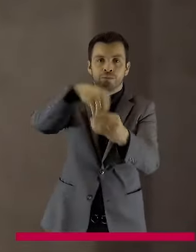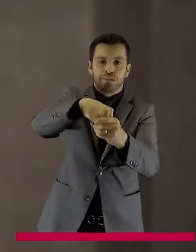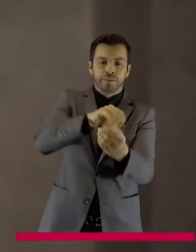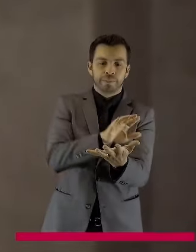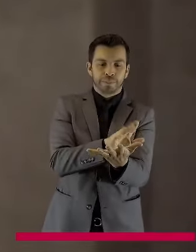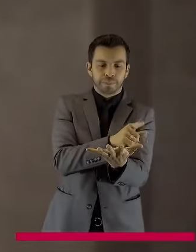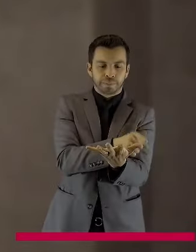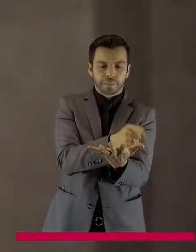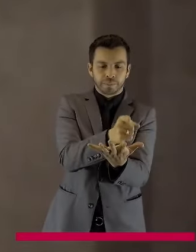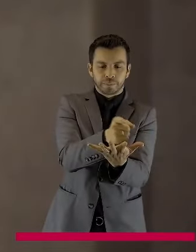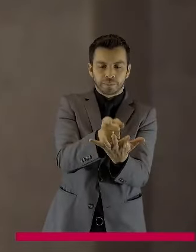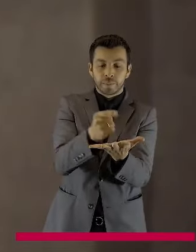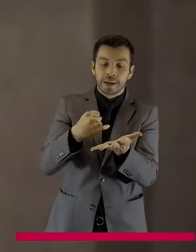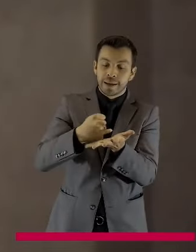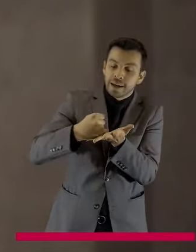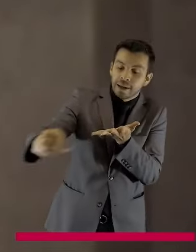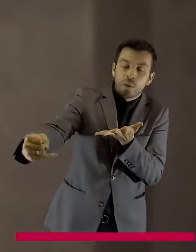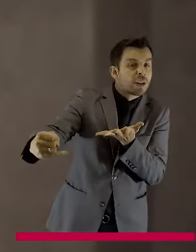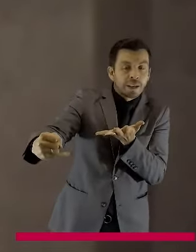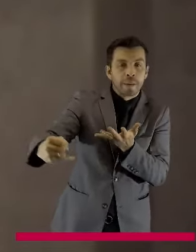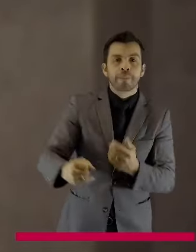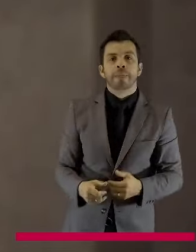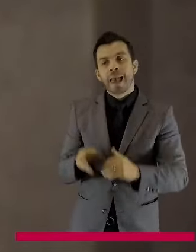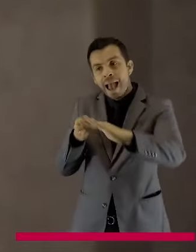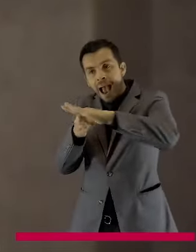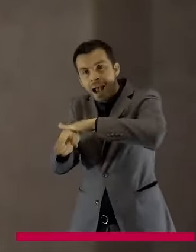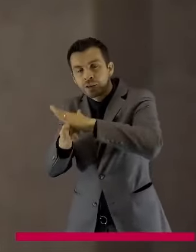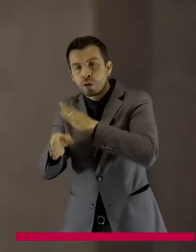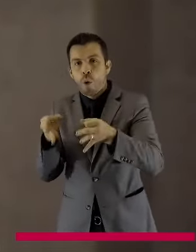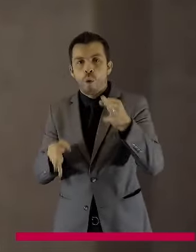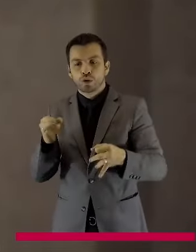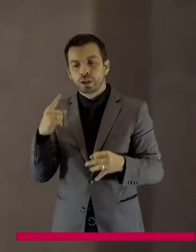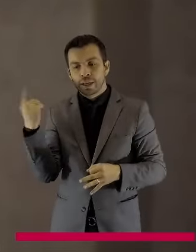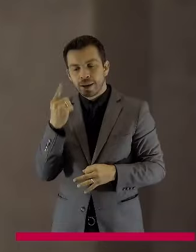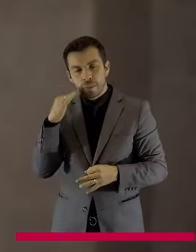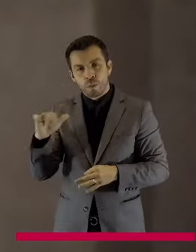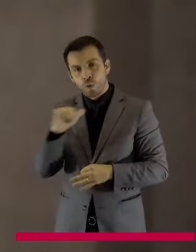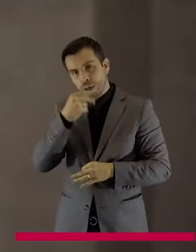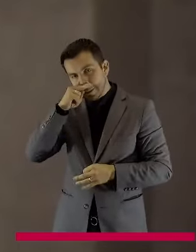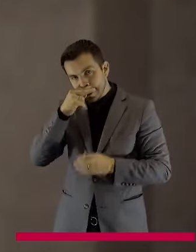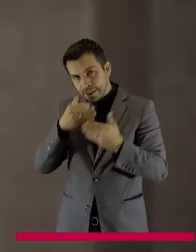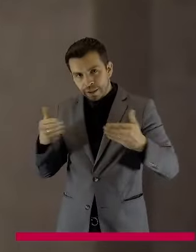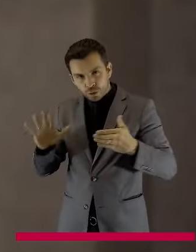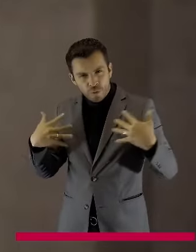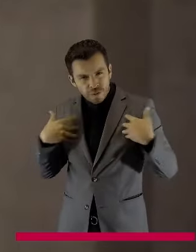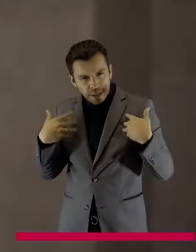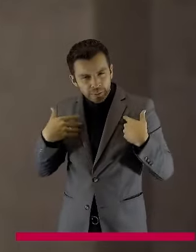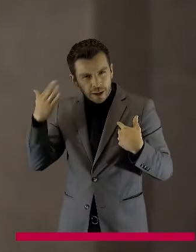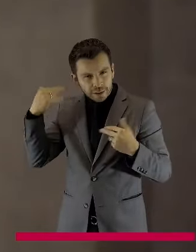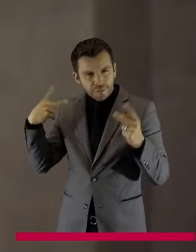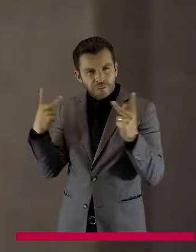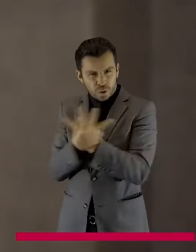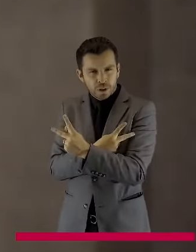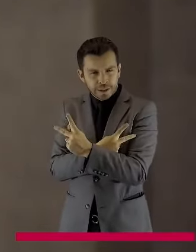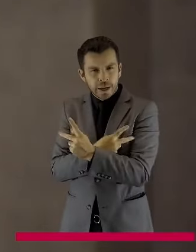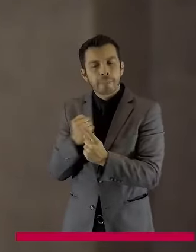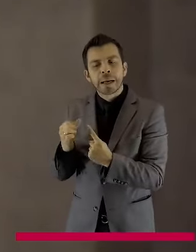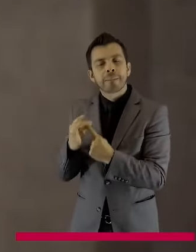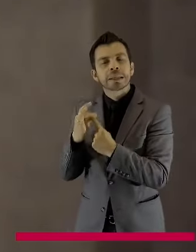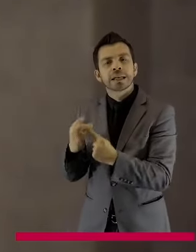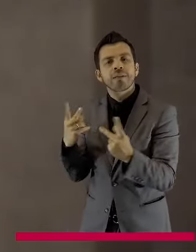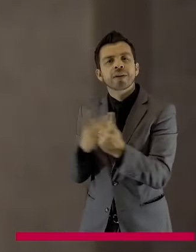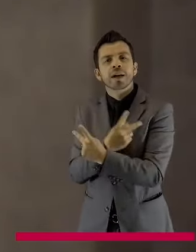Cuarta línea, acceso a la justicia de las mujeres y las niñas víctimas de todas las violencias, especialmente las